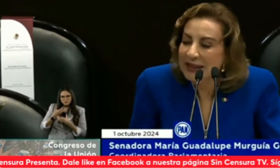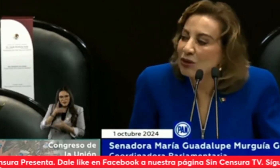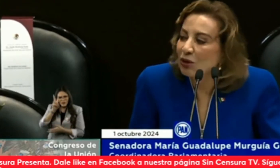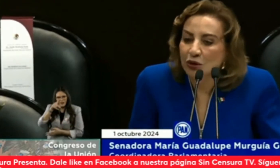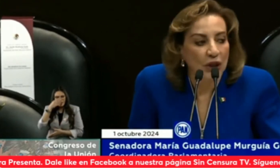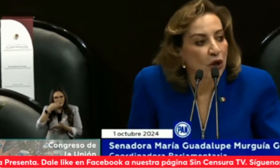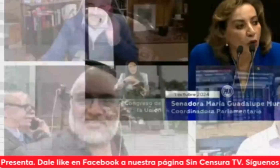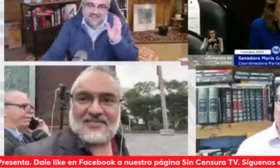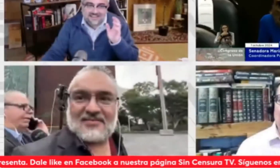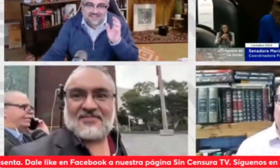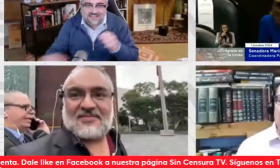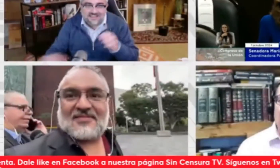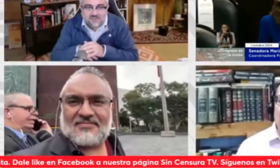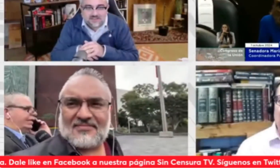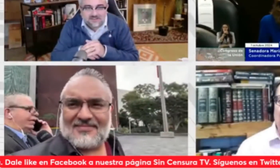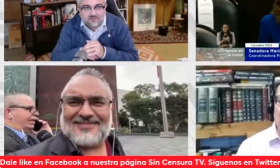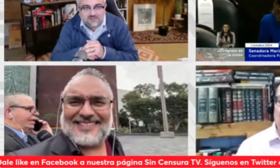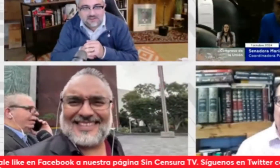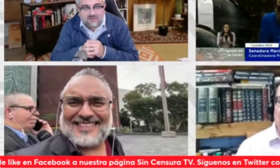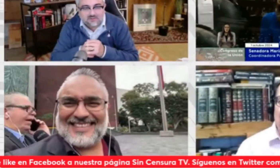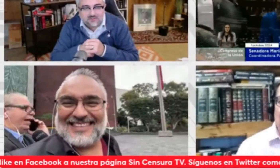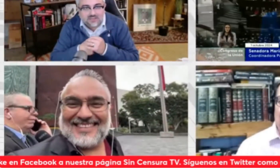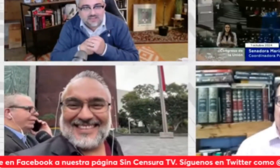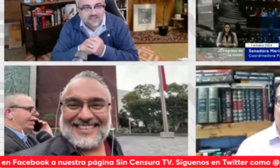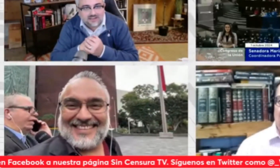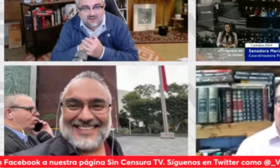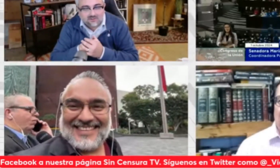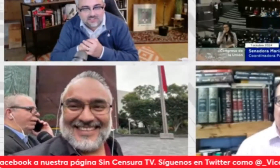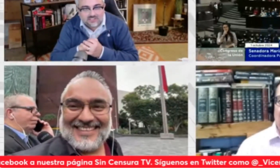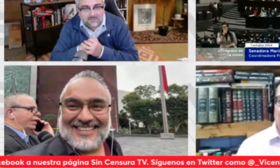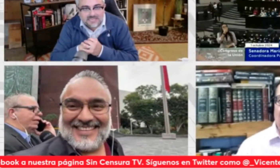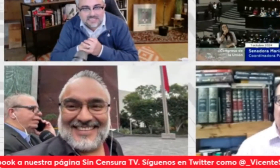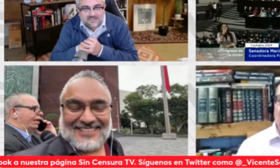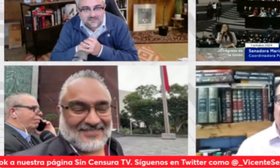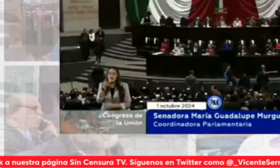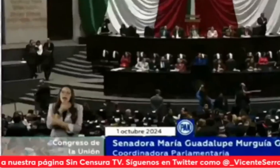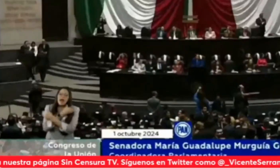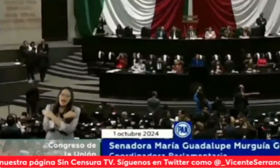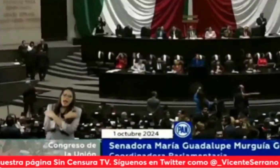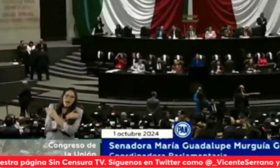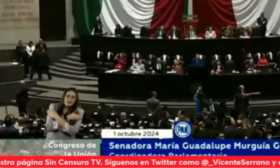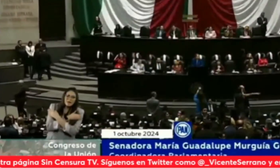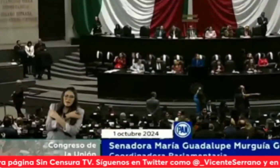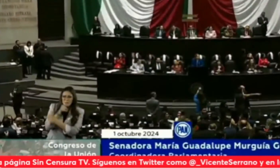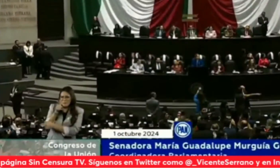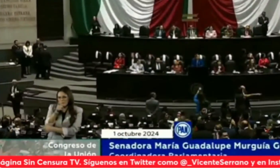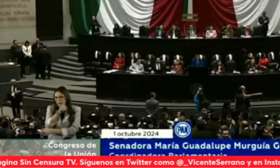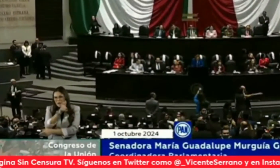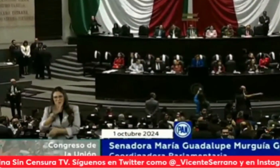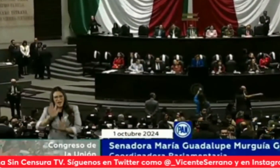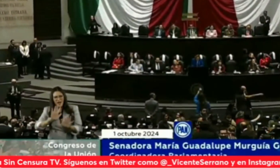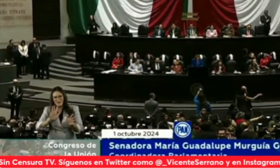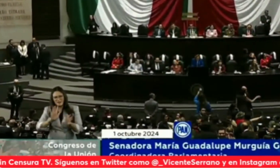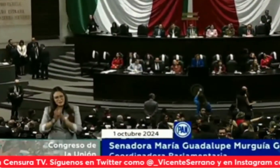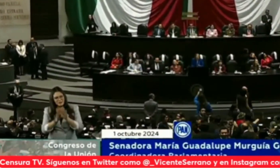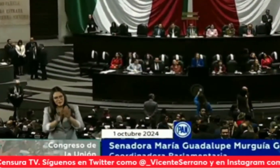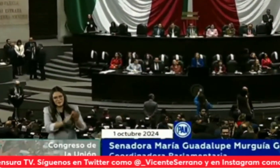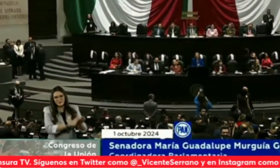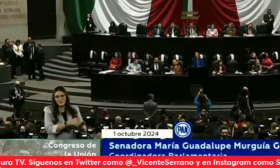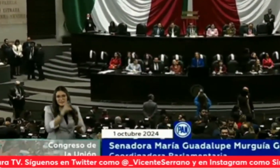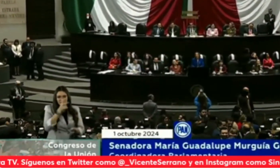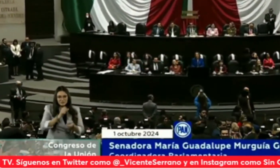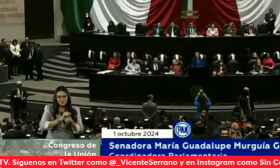algo así? Esa es la que también pues ahí justifica. ¿Tiene pito de pato? ¿Y quieres que escuchemos lo que plantea esta